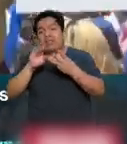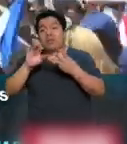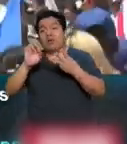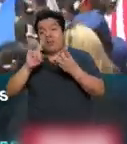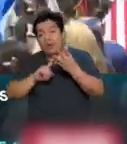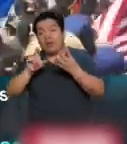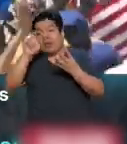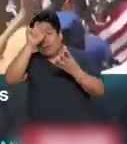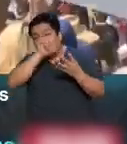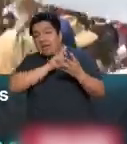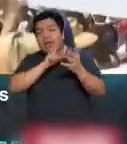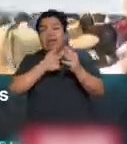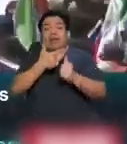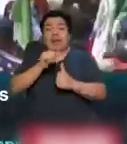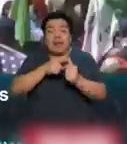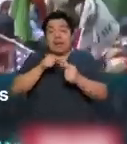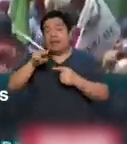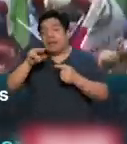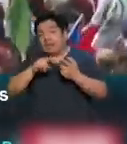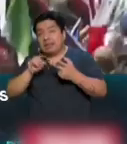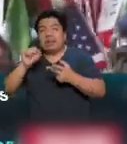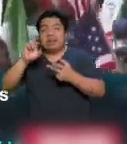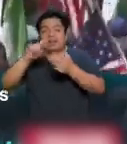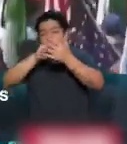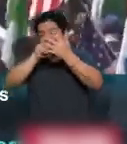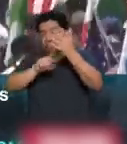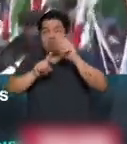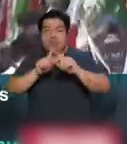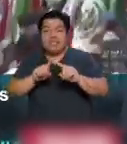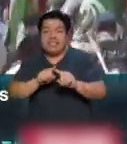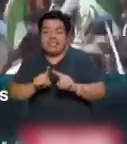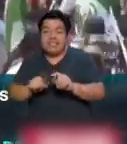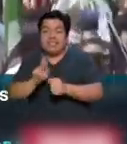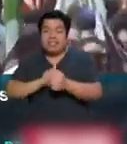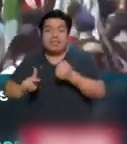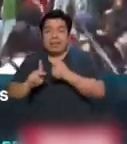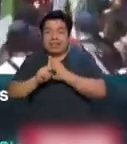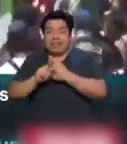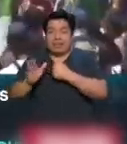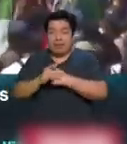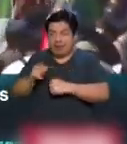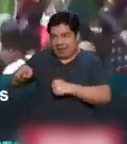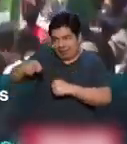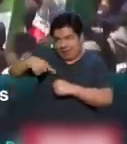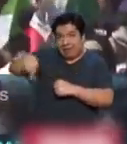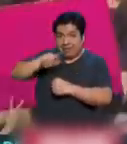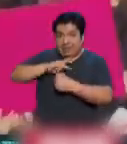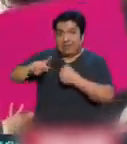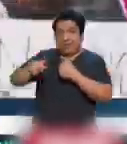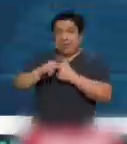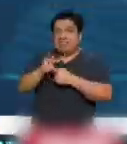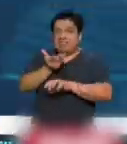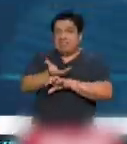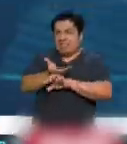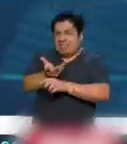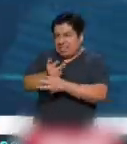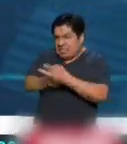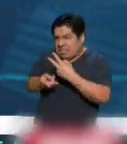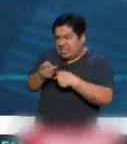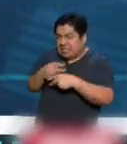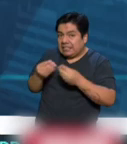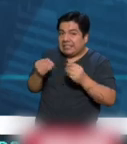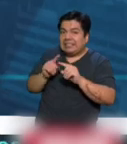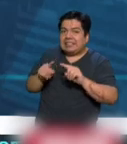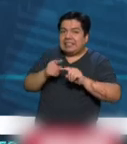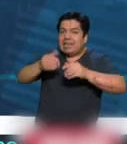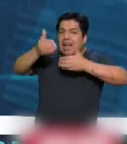Etiopía, Egipto, Ghana, Nigeria, Siria, entre otros, al considerar que personas de dichas naciones han estado implicadas en actos